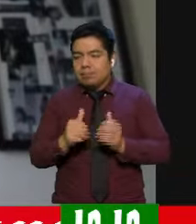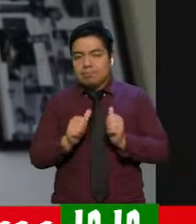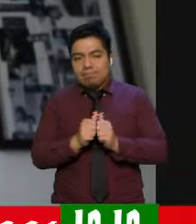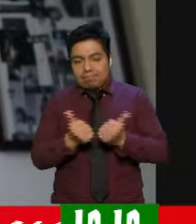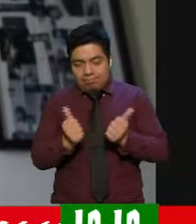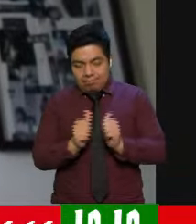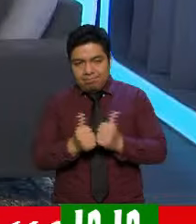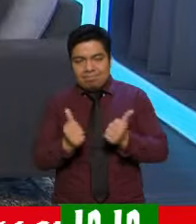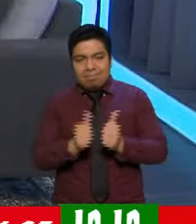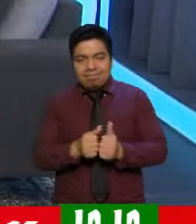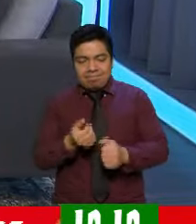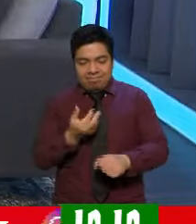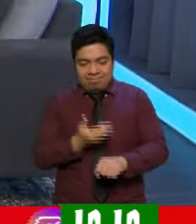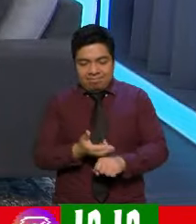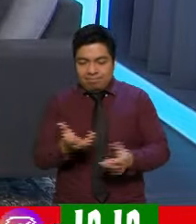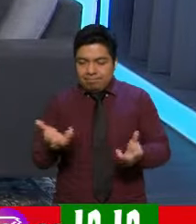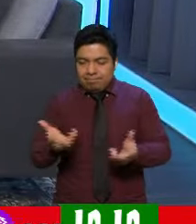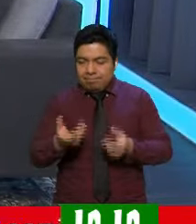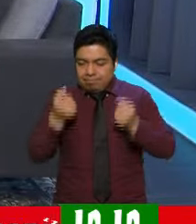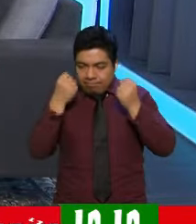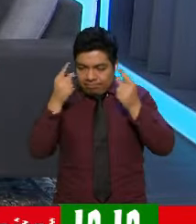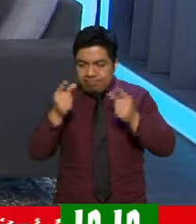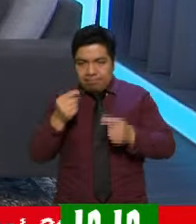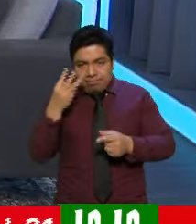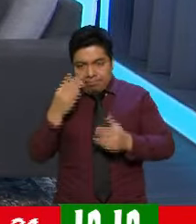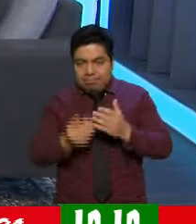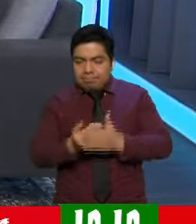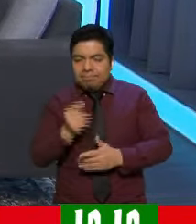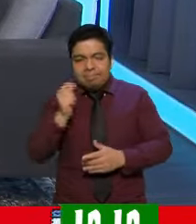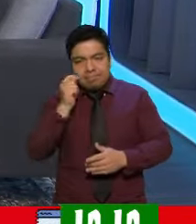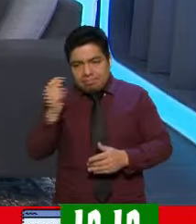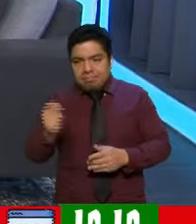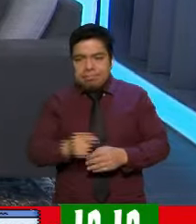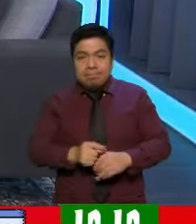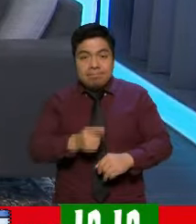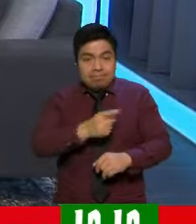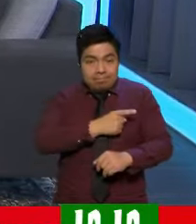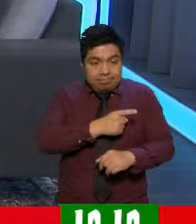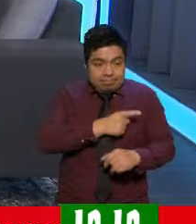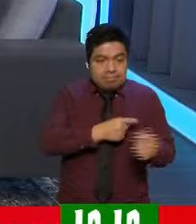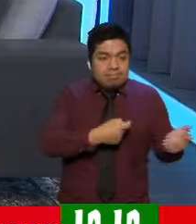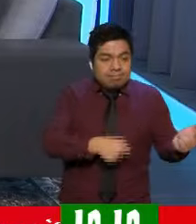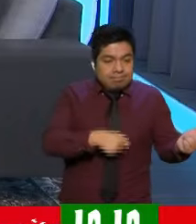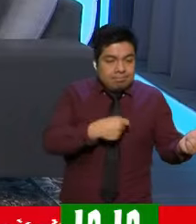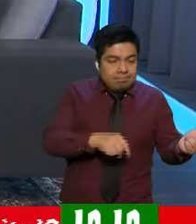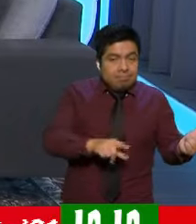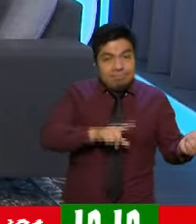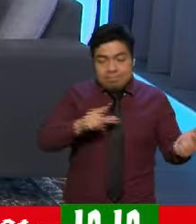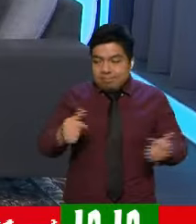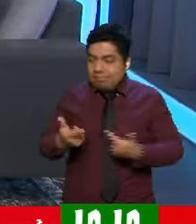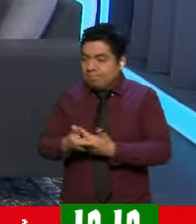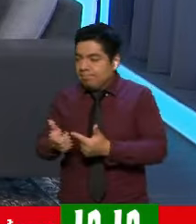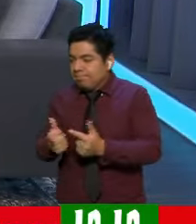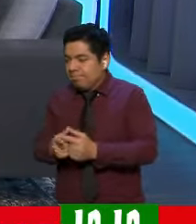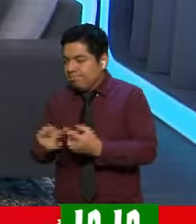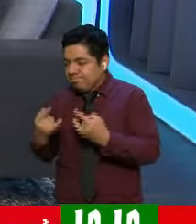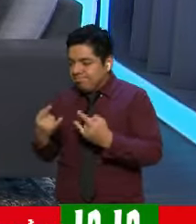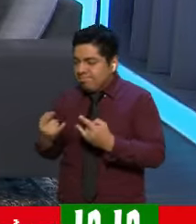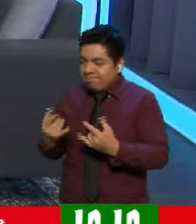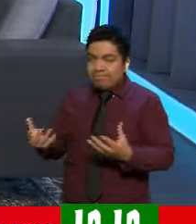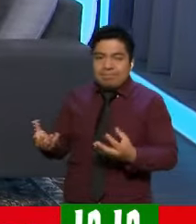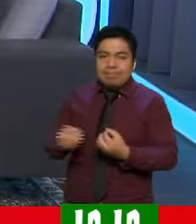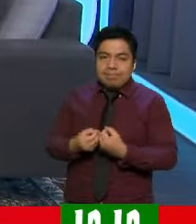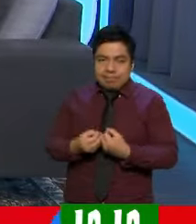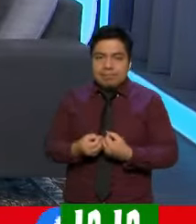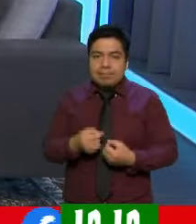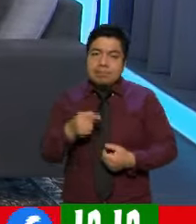panadero. Y como tú dices, sonaba muy diferente cuando él estaba solito con su guitarra, cuando traía la banda rock and rollera atrás, ¿no? A mí me gustaba